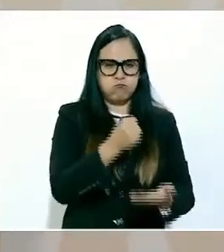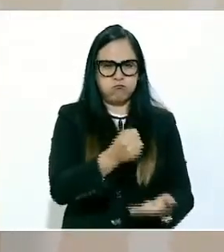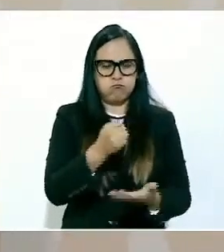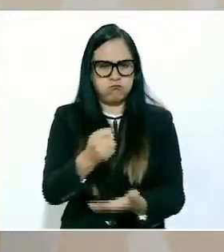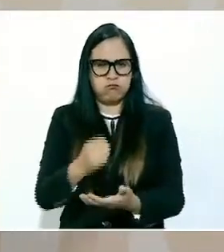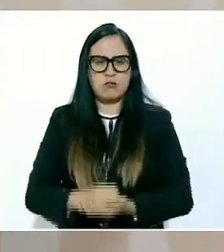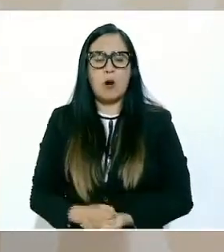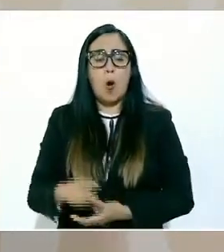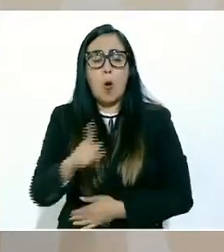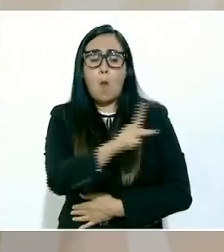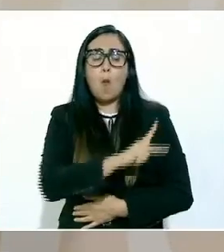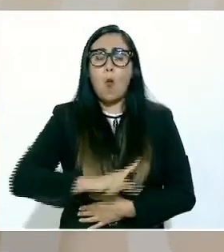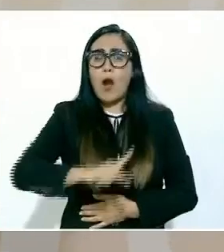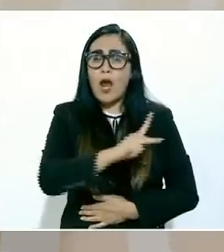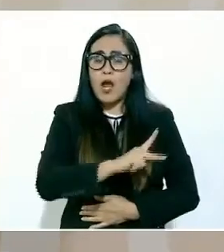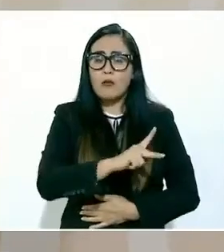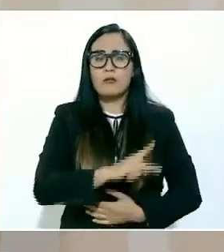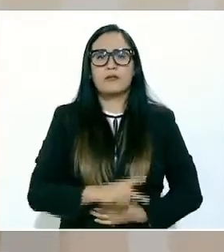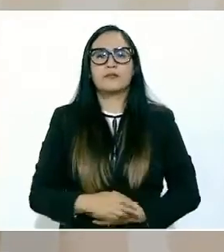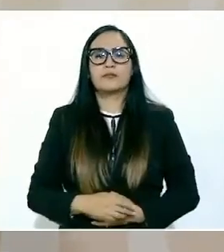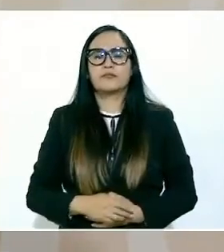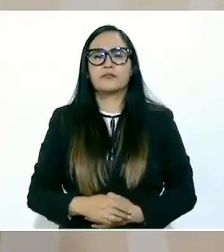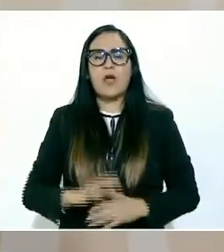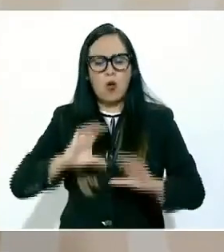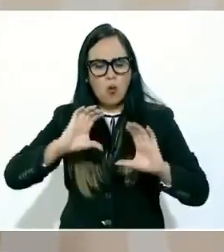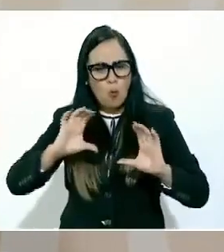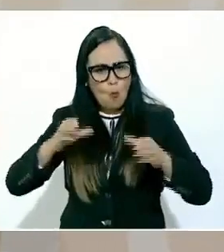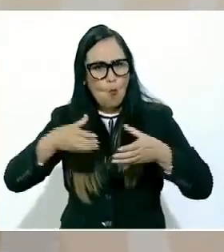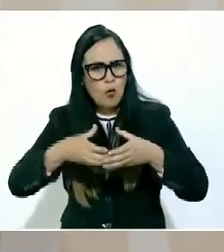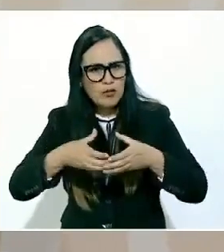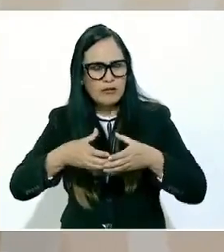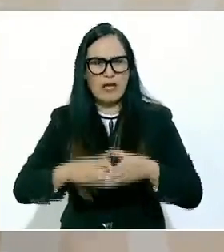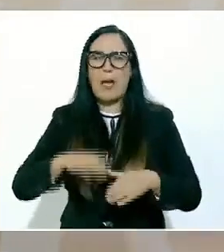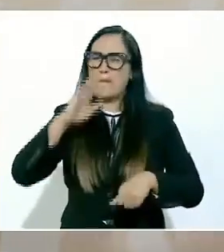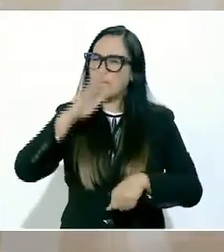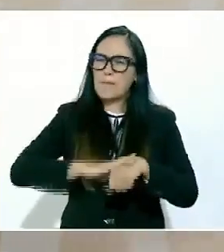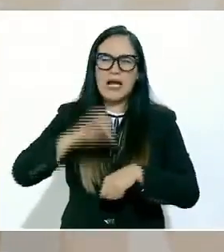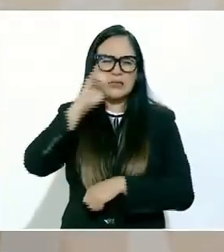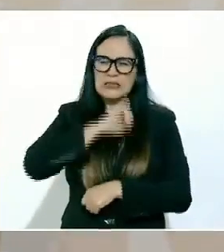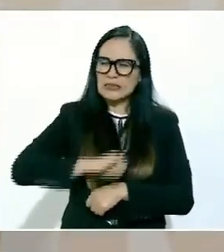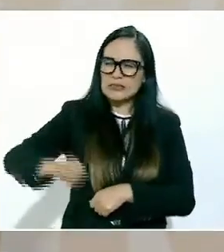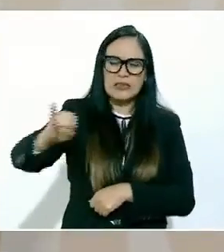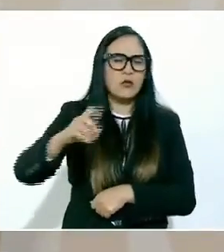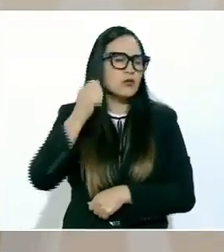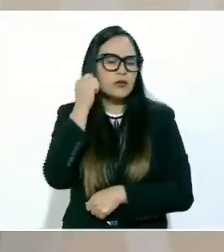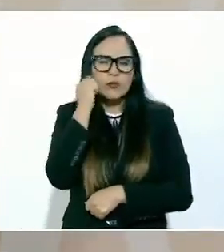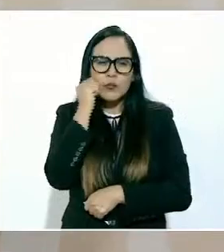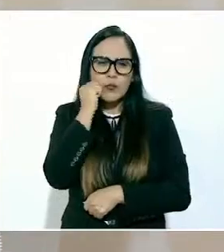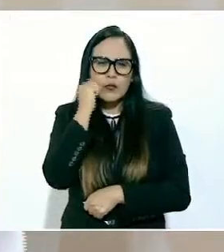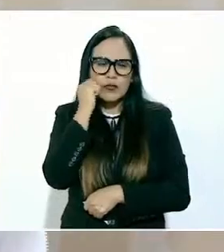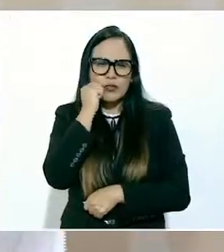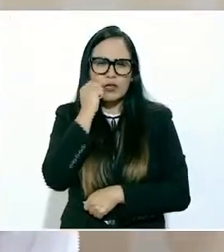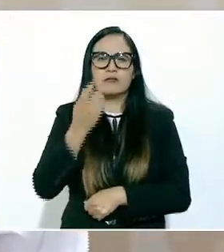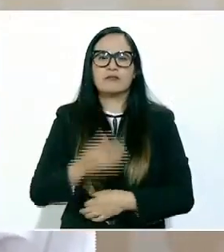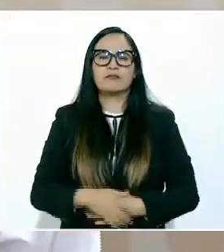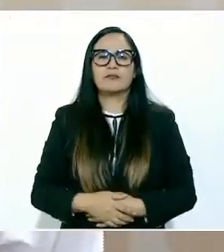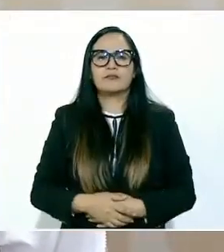No hay un pueblo, una comunidad, por más apartada que esté, en donde